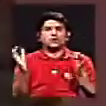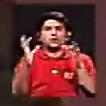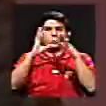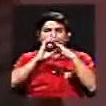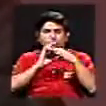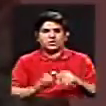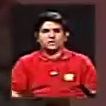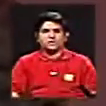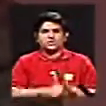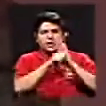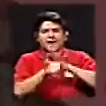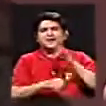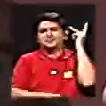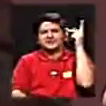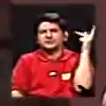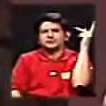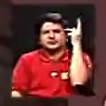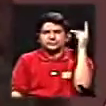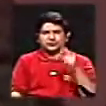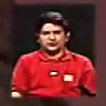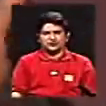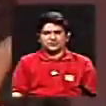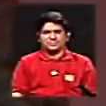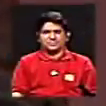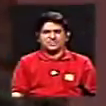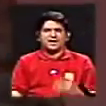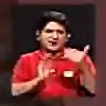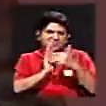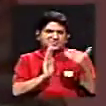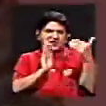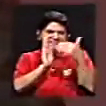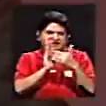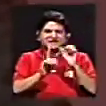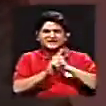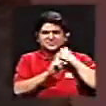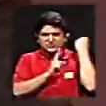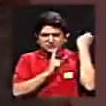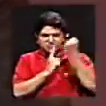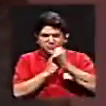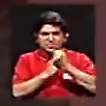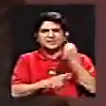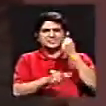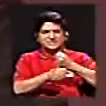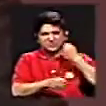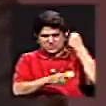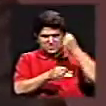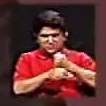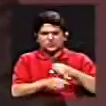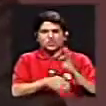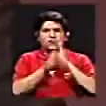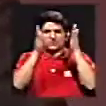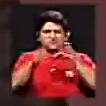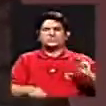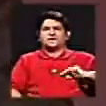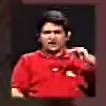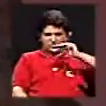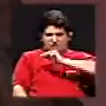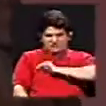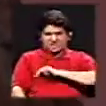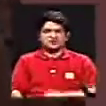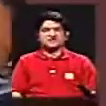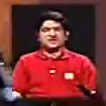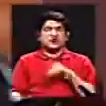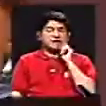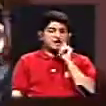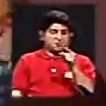toda una serie de presiones de tipo político, a un desgaste, a un deterioro de las condiciones de trabajo de los funcionarios del Ministerio, ha hecho